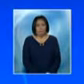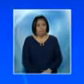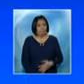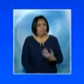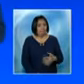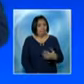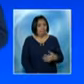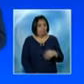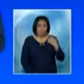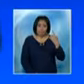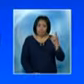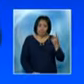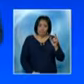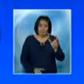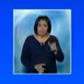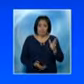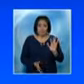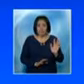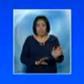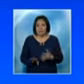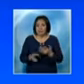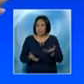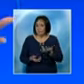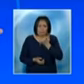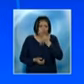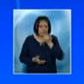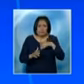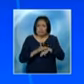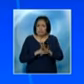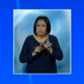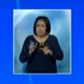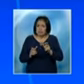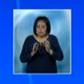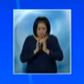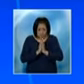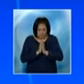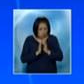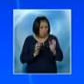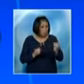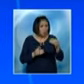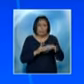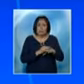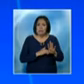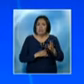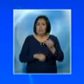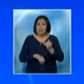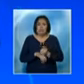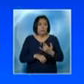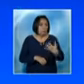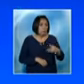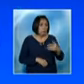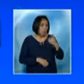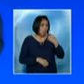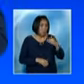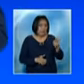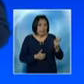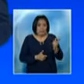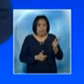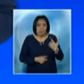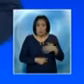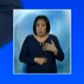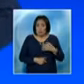Están dementes estos hombres, ¿no? Así es. Y además, ¿qué pasaba si había gente allí que estaba orando o ingresaba a la iglesia? Eran hombres armados, además. Peor